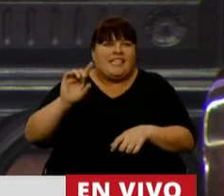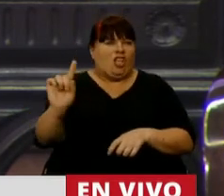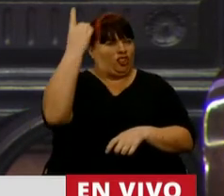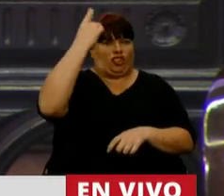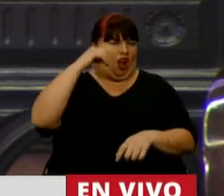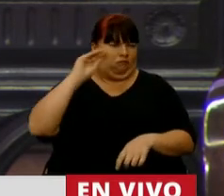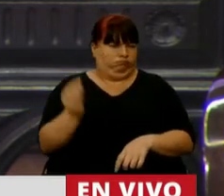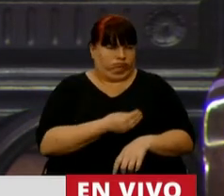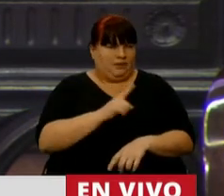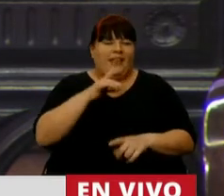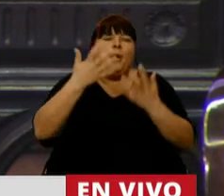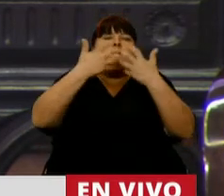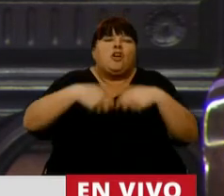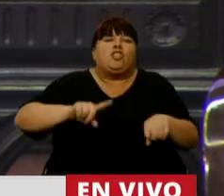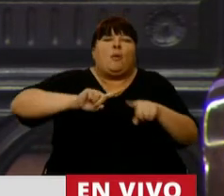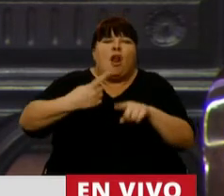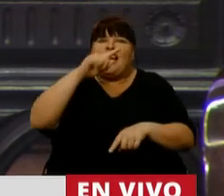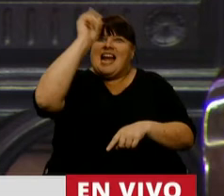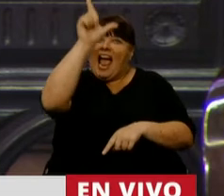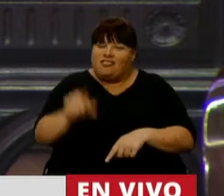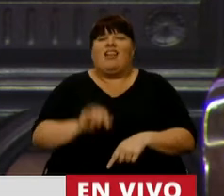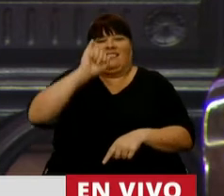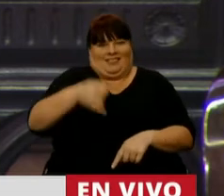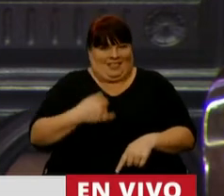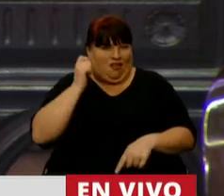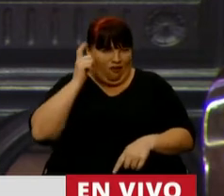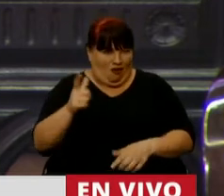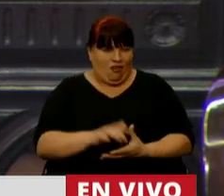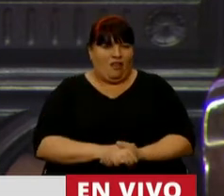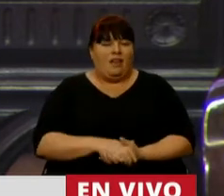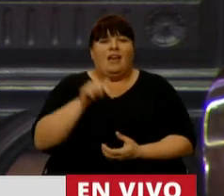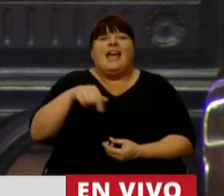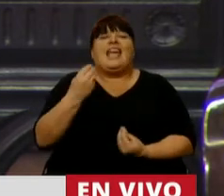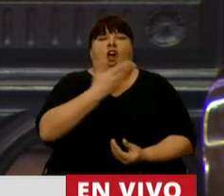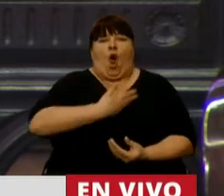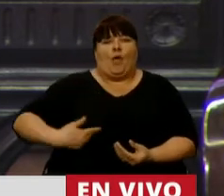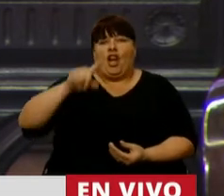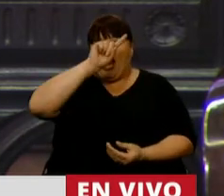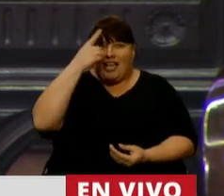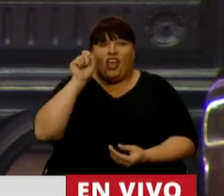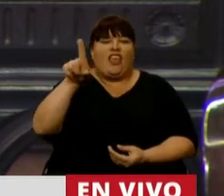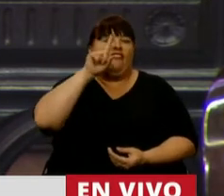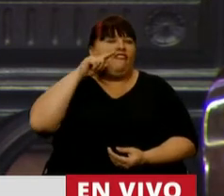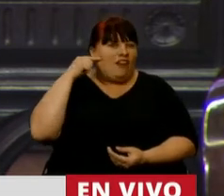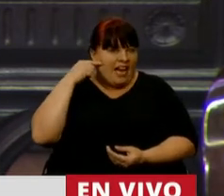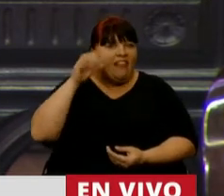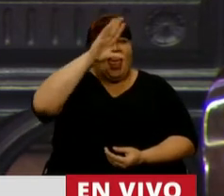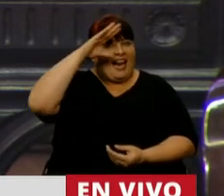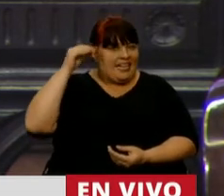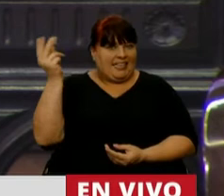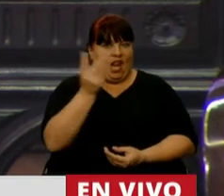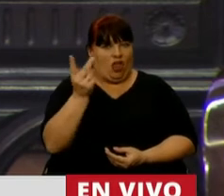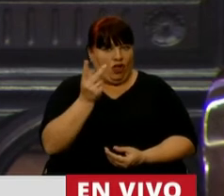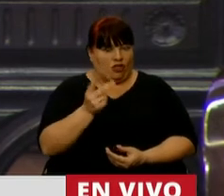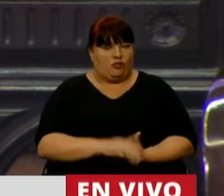realice solo, sin un proyecto político nacional, que en este caso es del Gobierno Nacional de Alberto Fernández y de Cristina